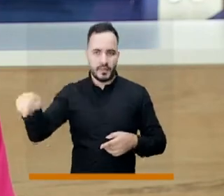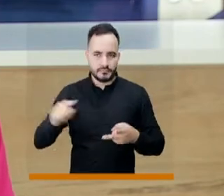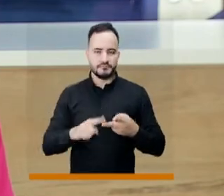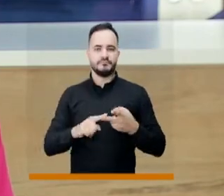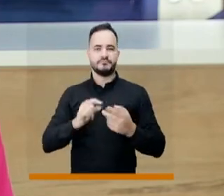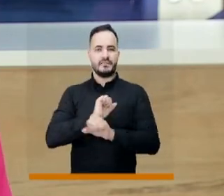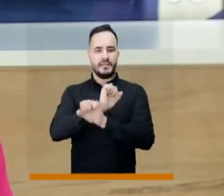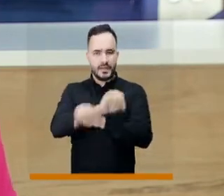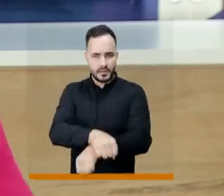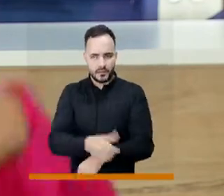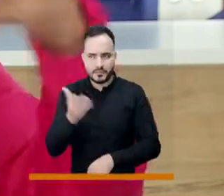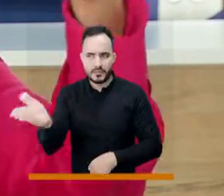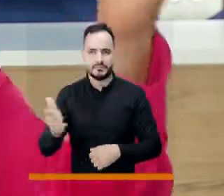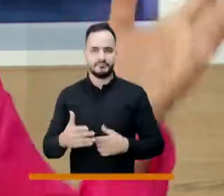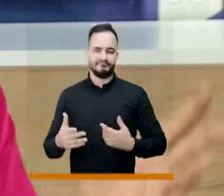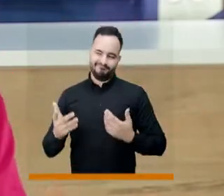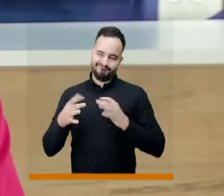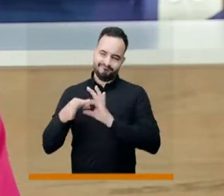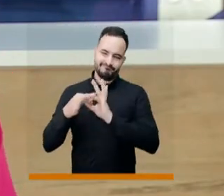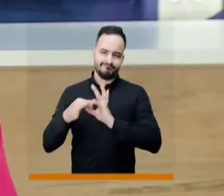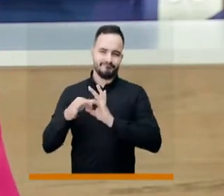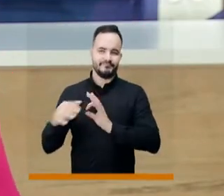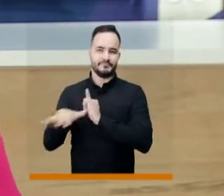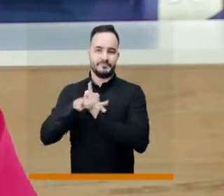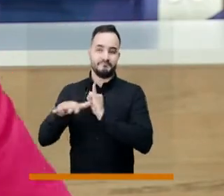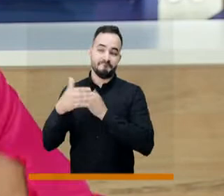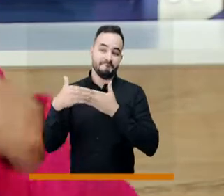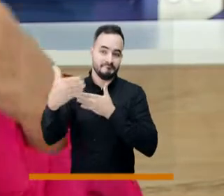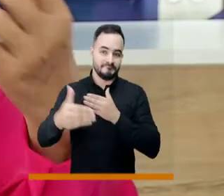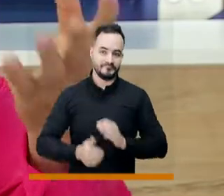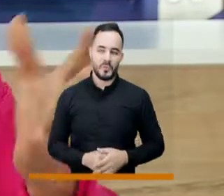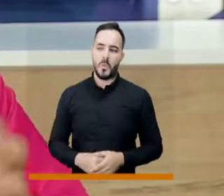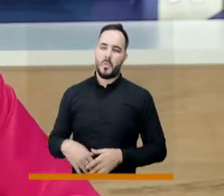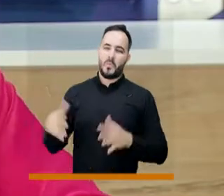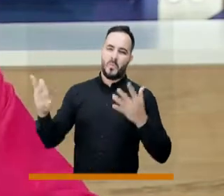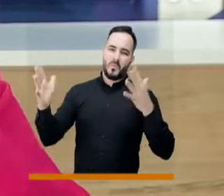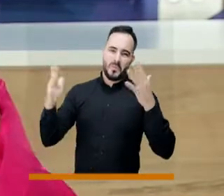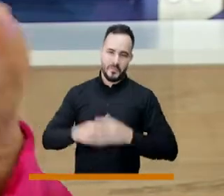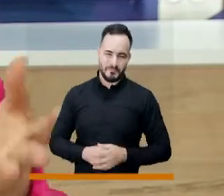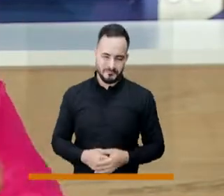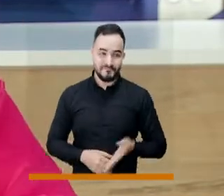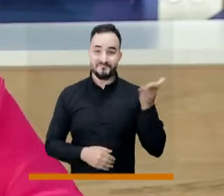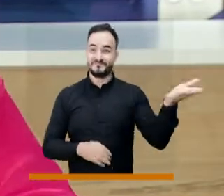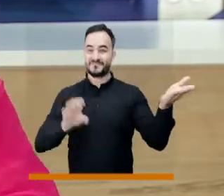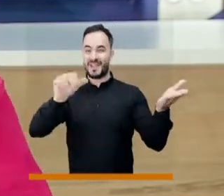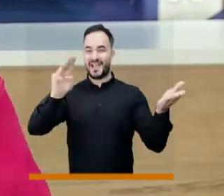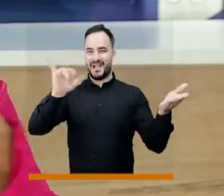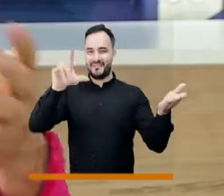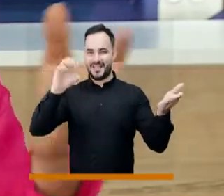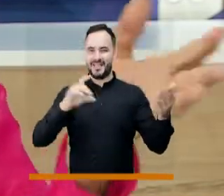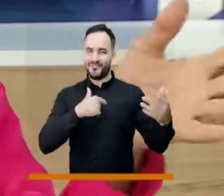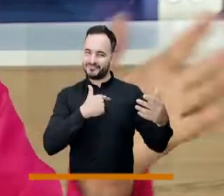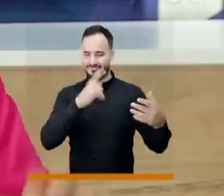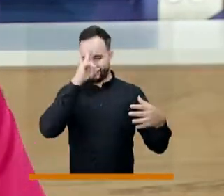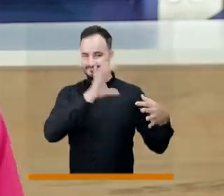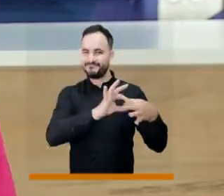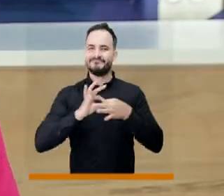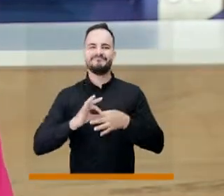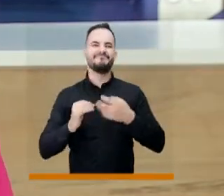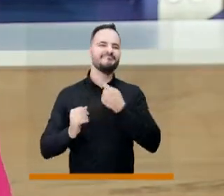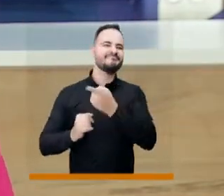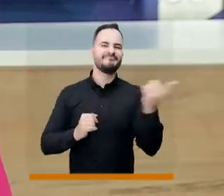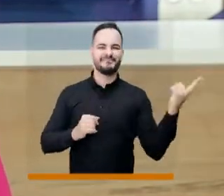barrio, coworking también en el área metropolitana, es decir, llevarlos a Sabaneta, a Girardota, con la ayuda del